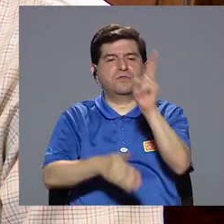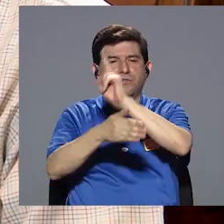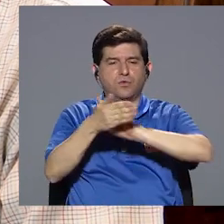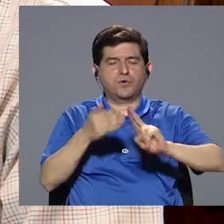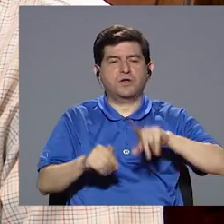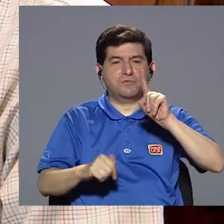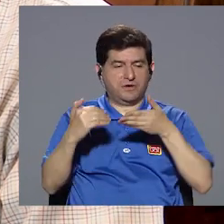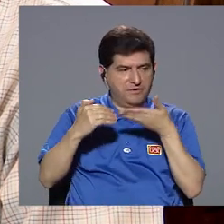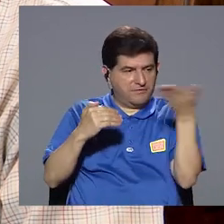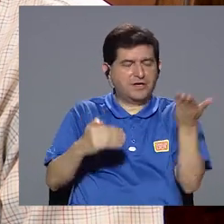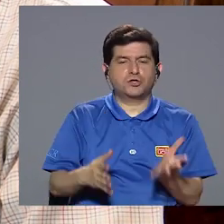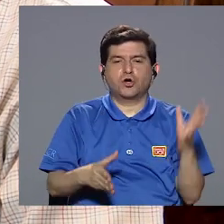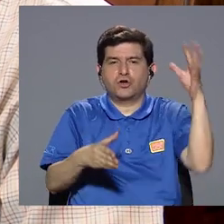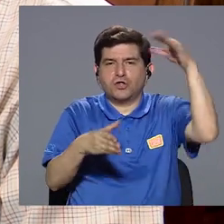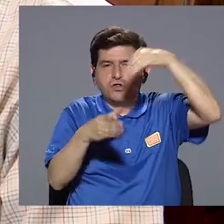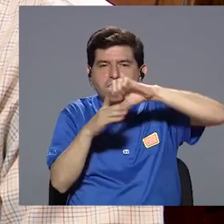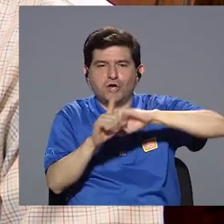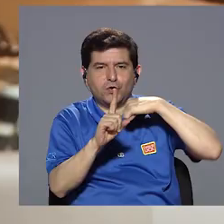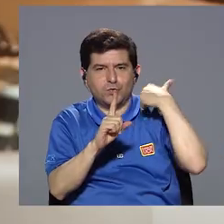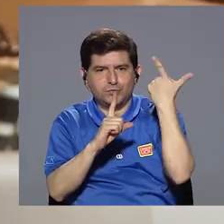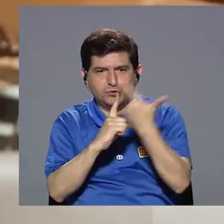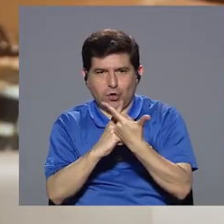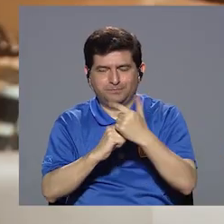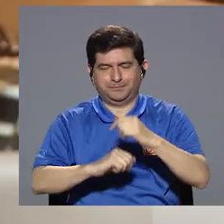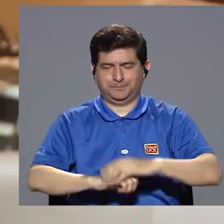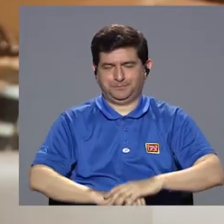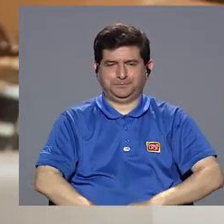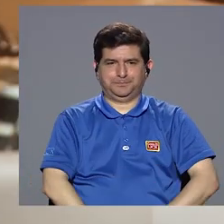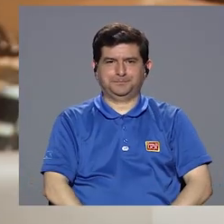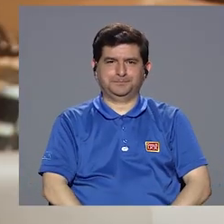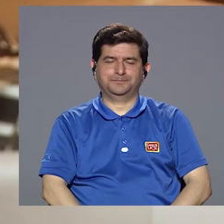universidad como factor de inclusión social